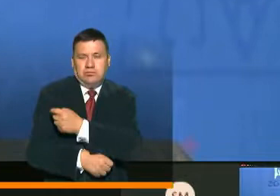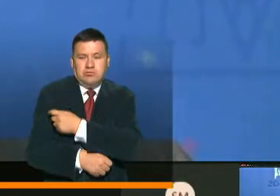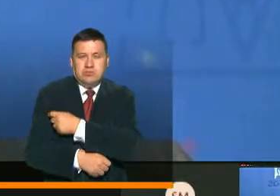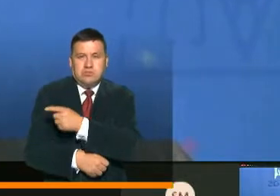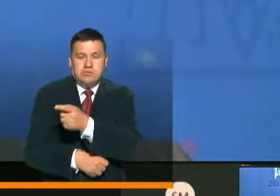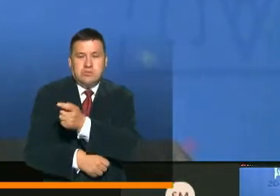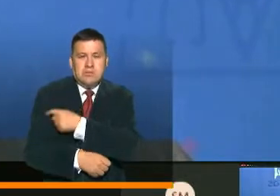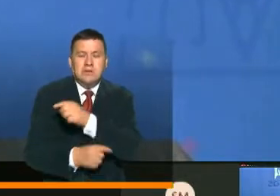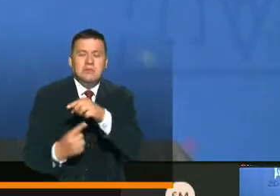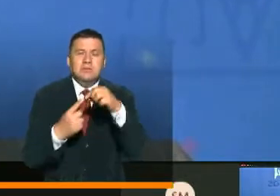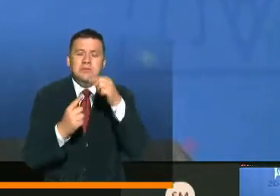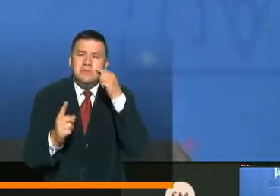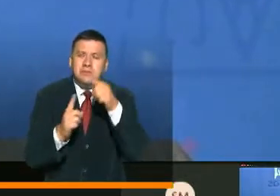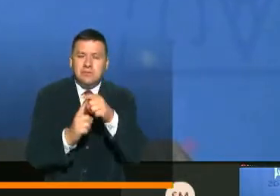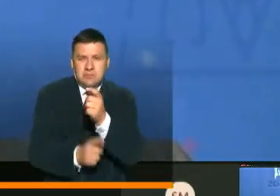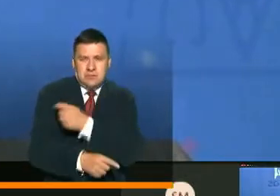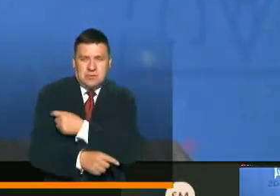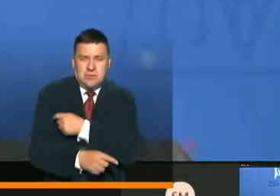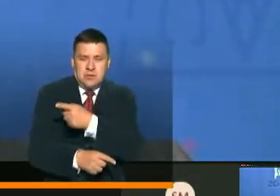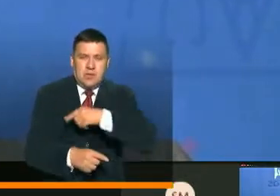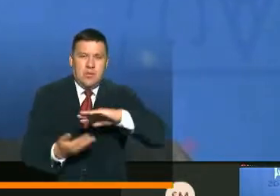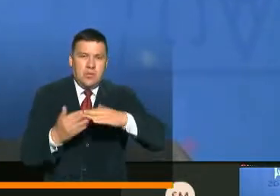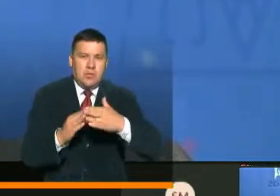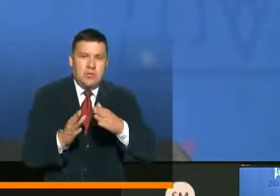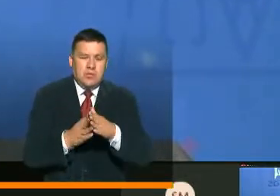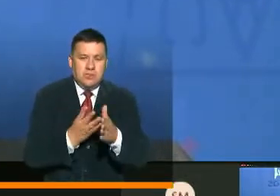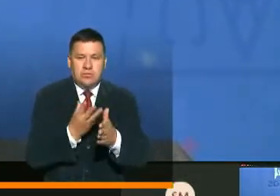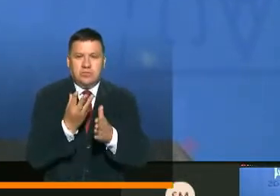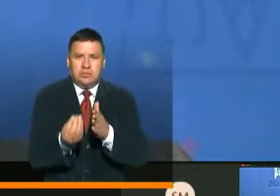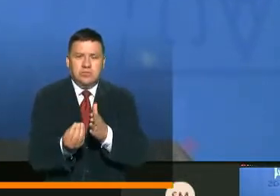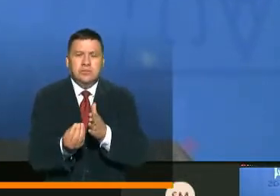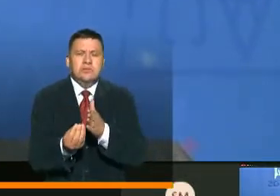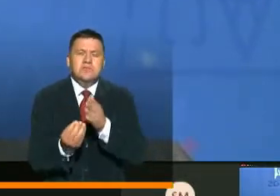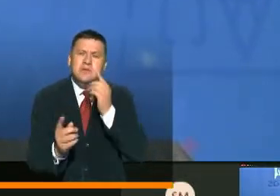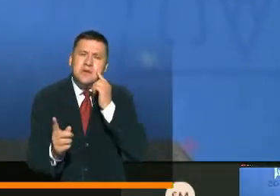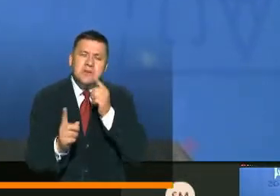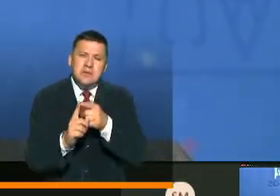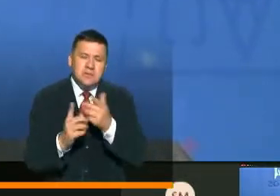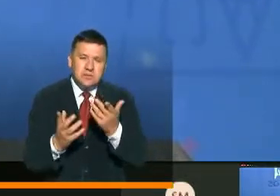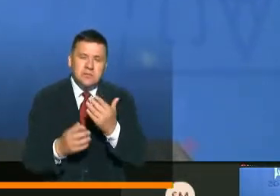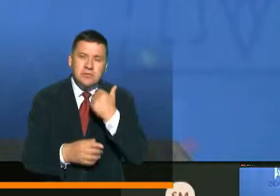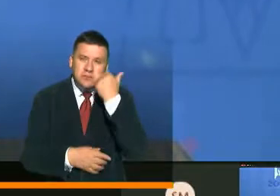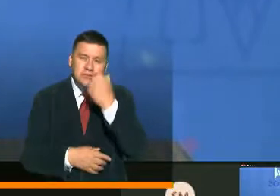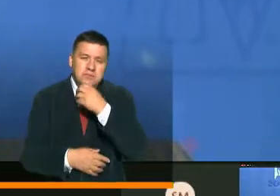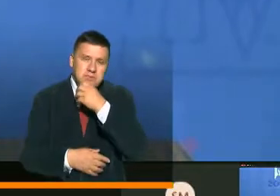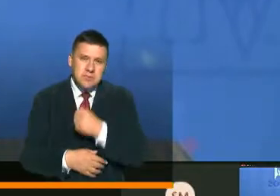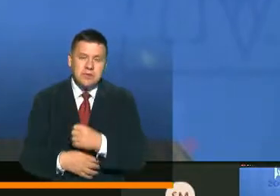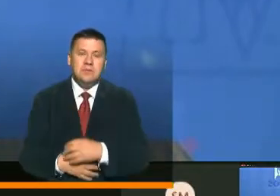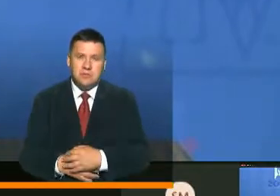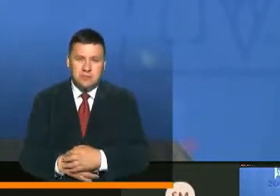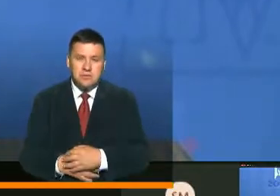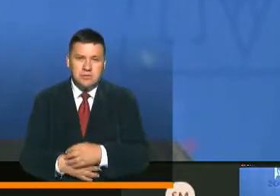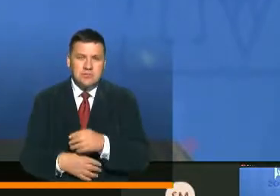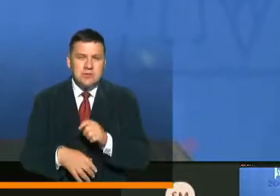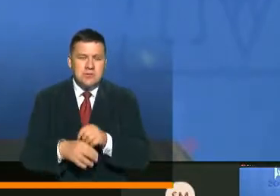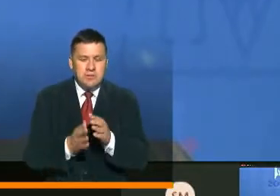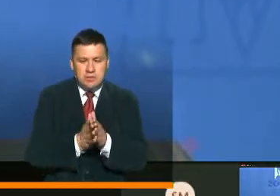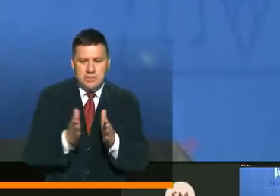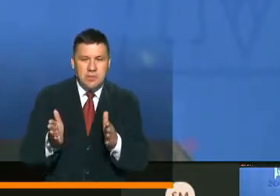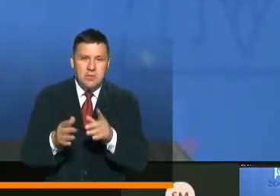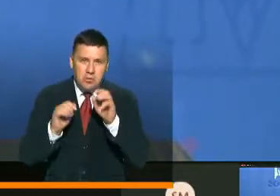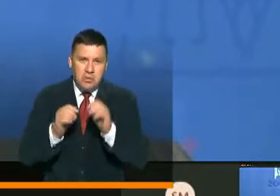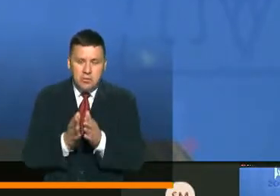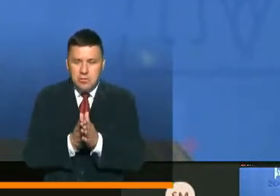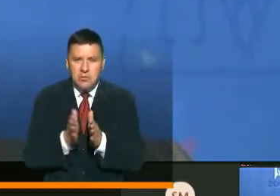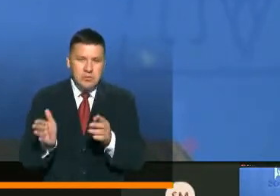se vacune especialmente a la población que está ubicada en centros de adulto mayor, centros de larga estancia, para